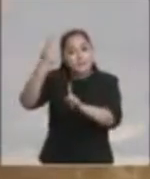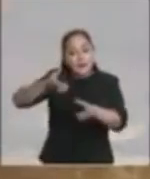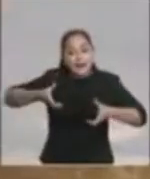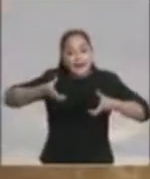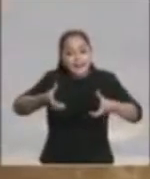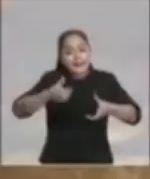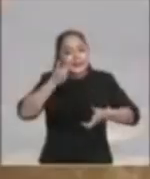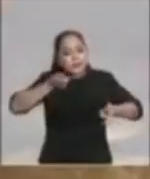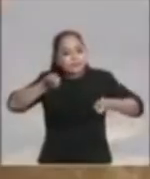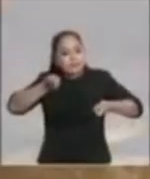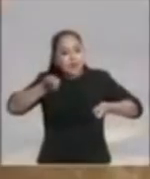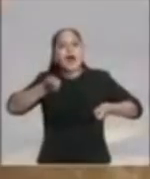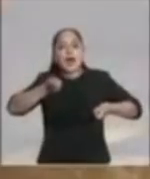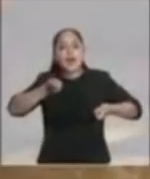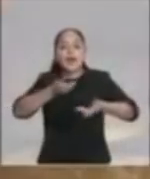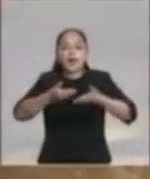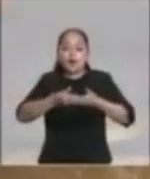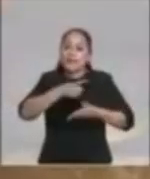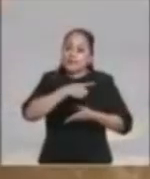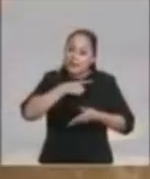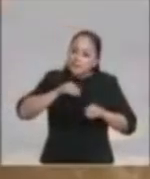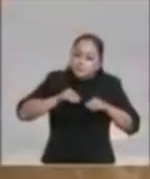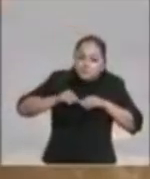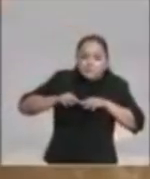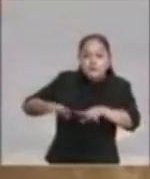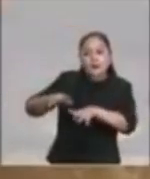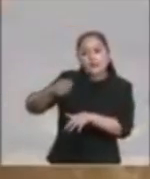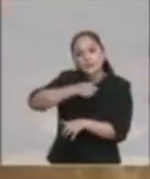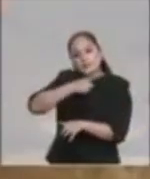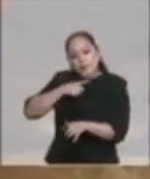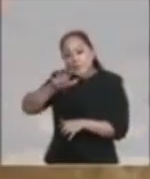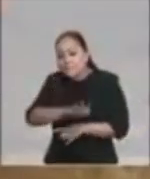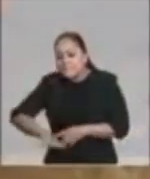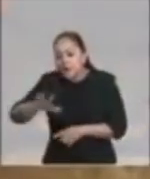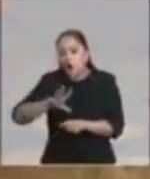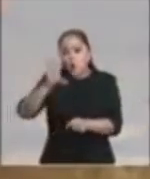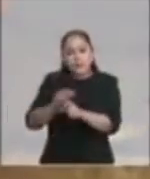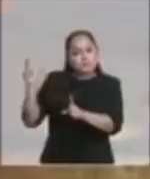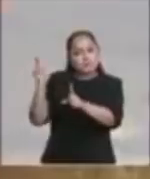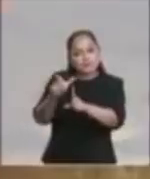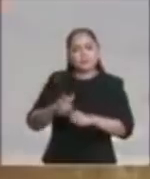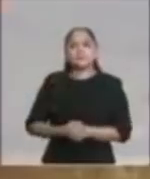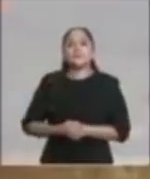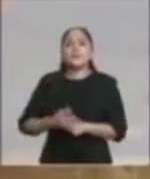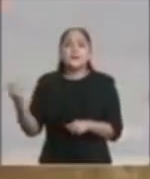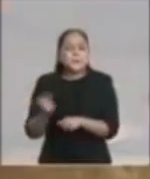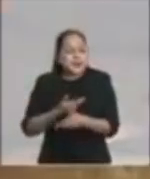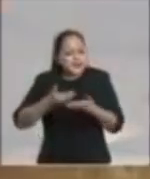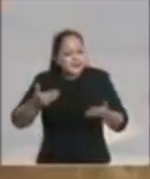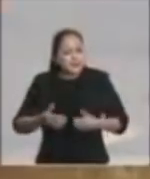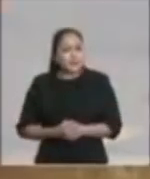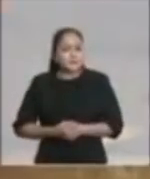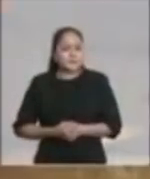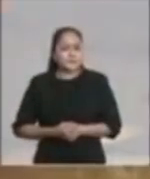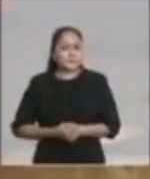carreteras tenía que desdoblarse a una estrategia en donde aseguráramos los territorios. ¿Qué ha venido pasando a la fecha? Nos hemos